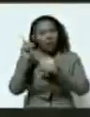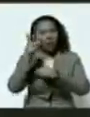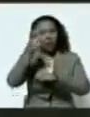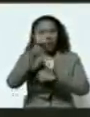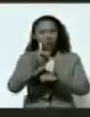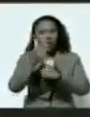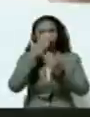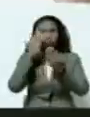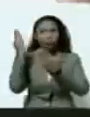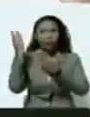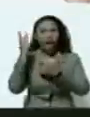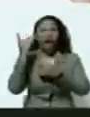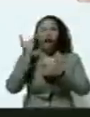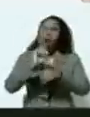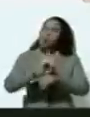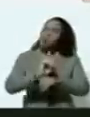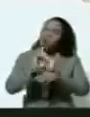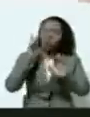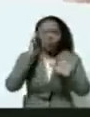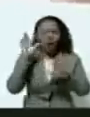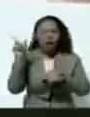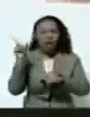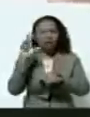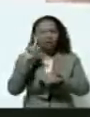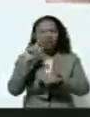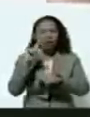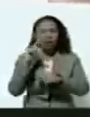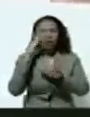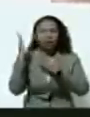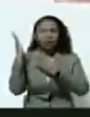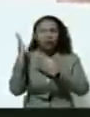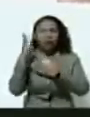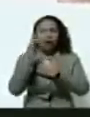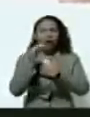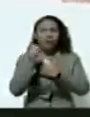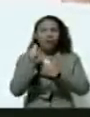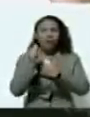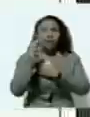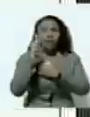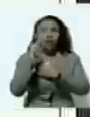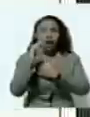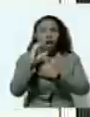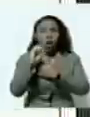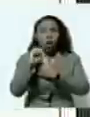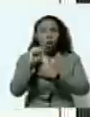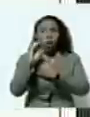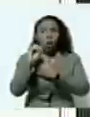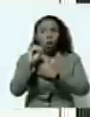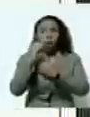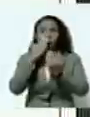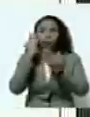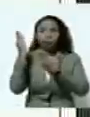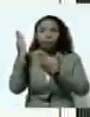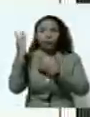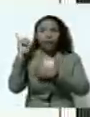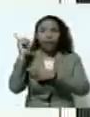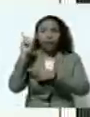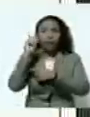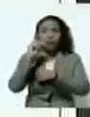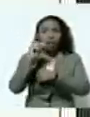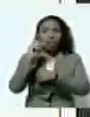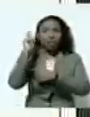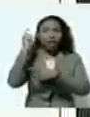personaje, quizás no, porque es tan gris. Se llama Franco Manuel Casella. Fue diputado también,